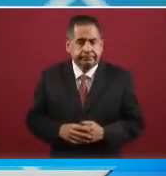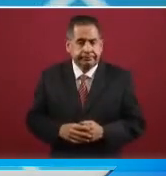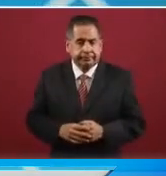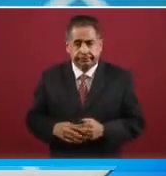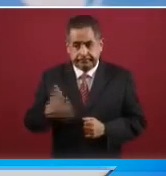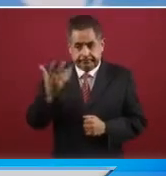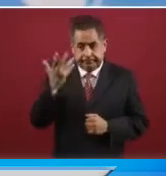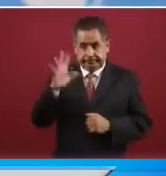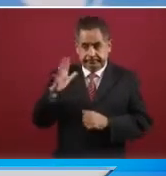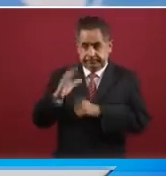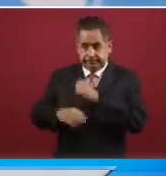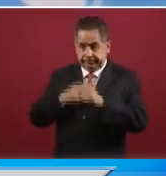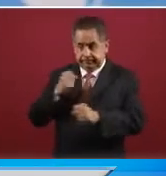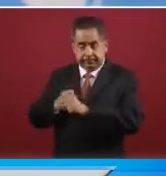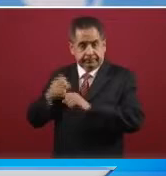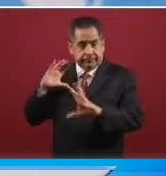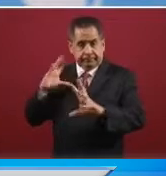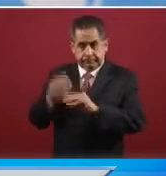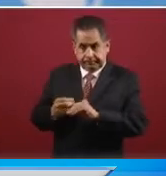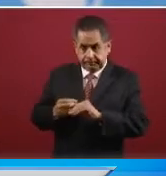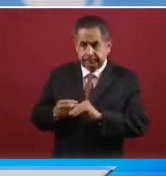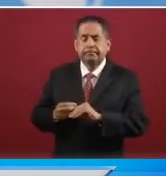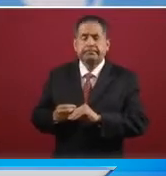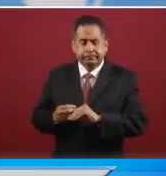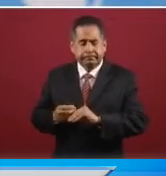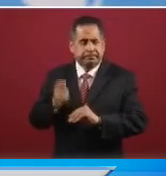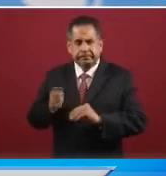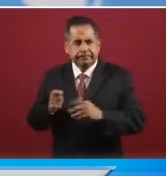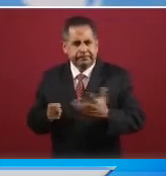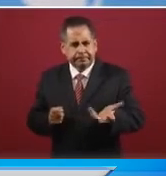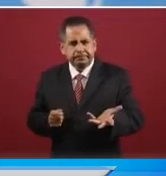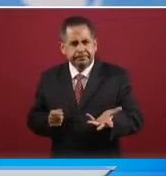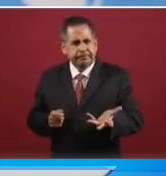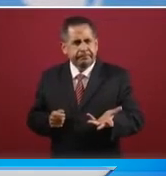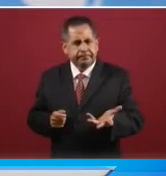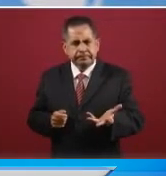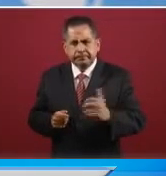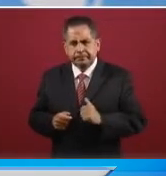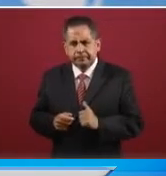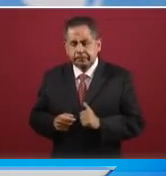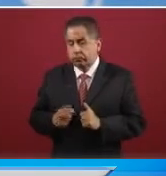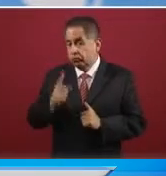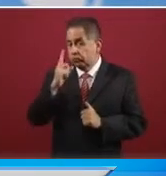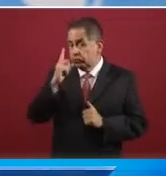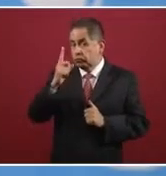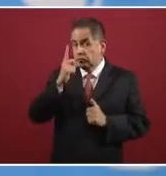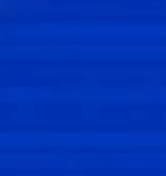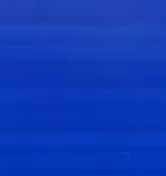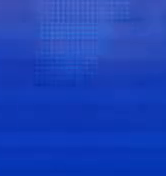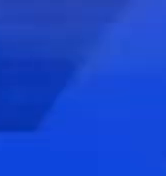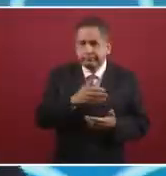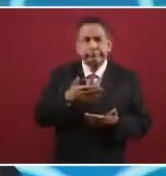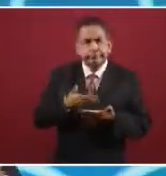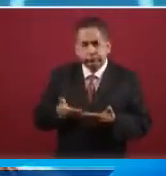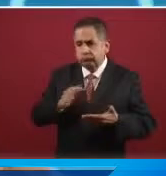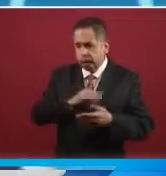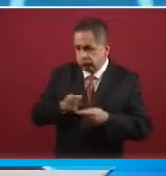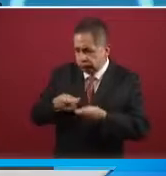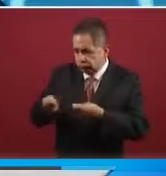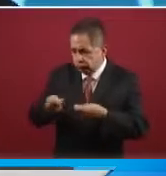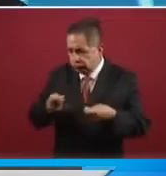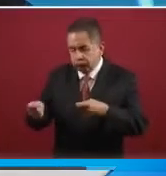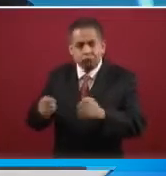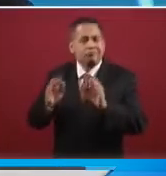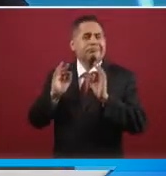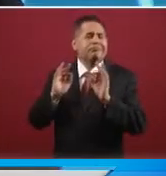es insuficiente y generan violencia e inseguridad, por lo que se plantea un crecimiento económico incluyente.